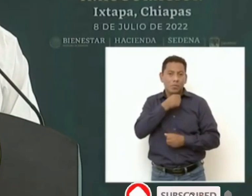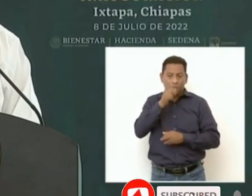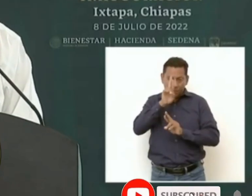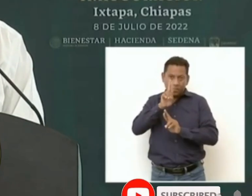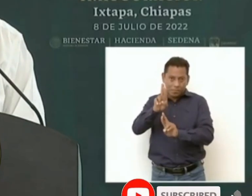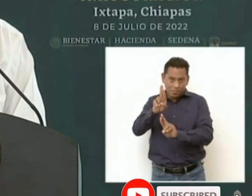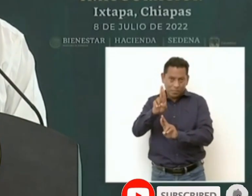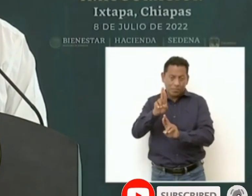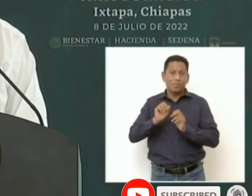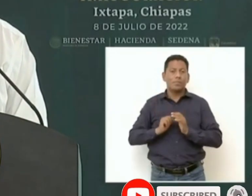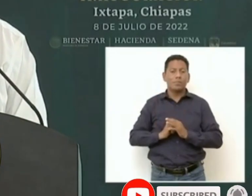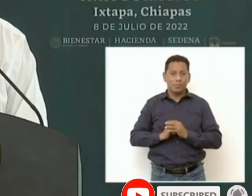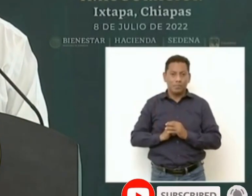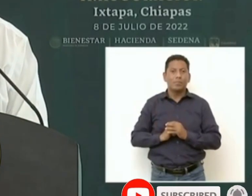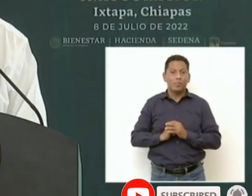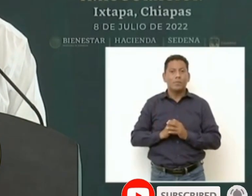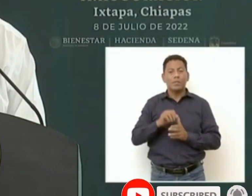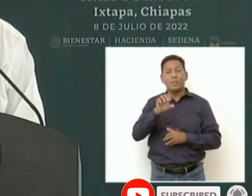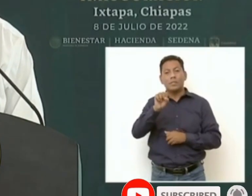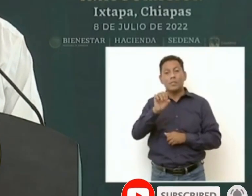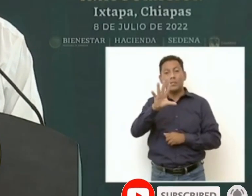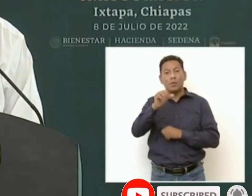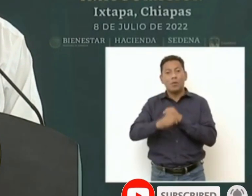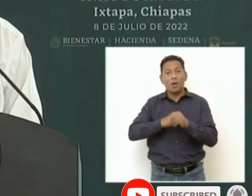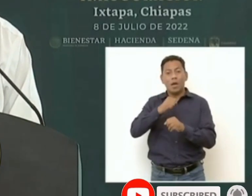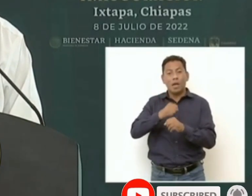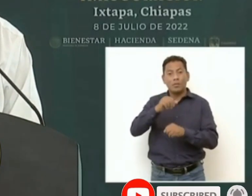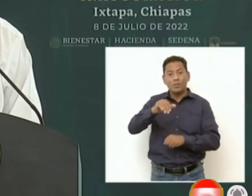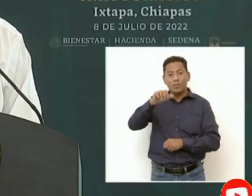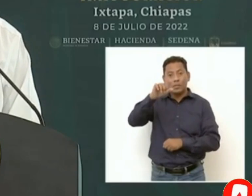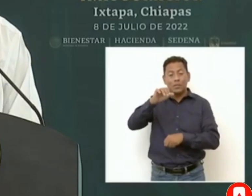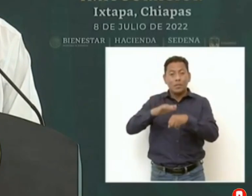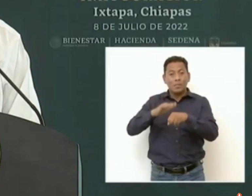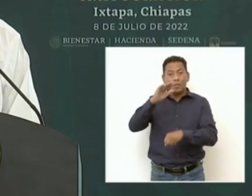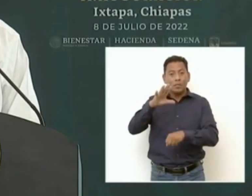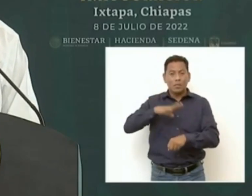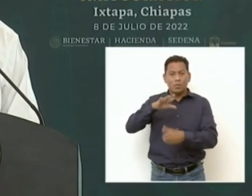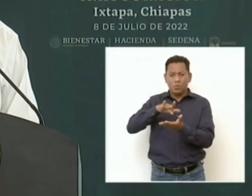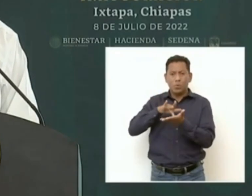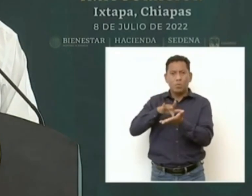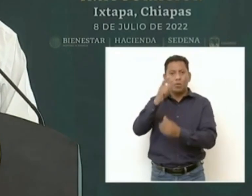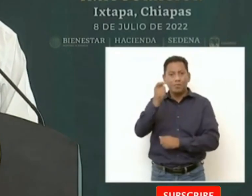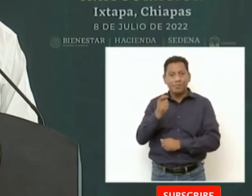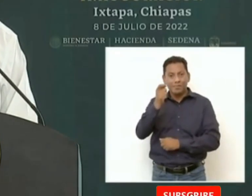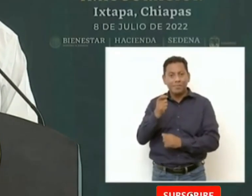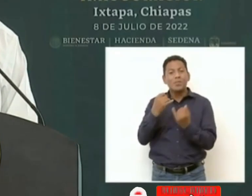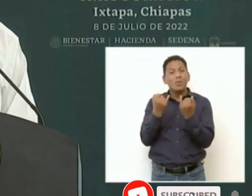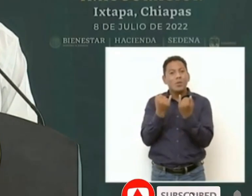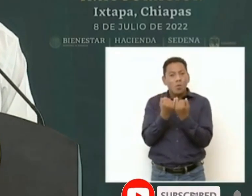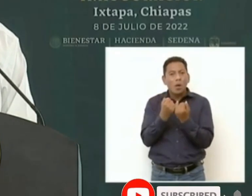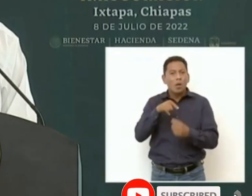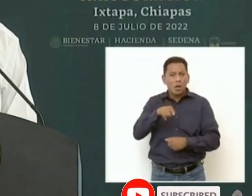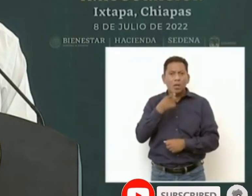respetables, de 65 años en adelante, que tienen su pensión. Y como aquí